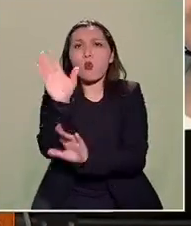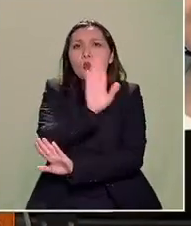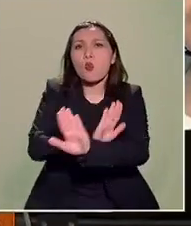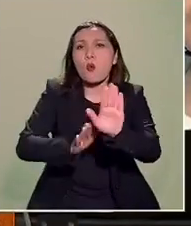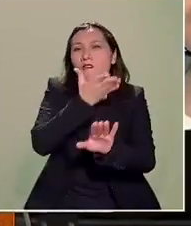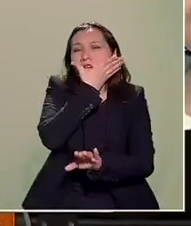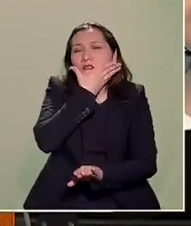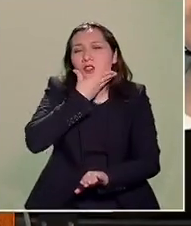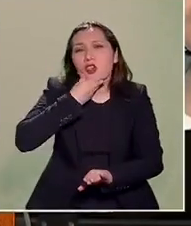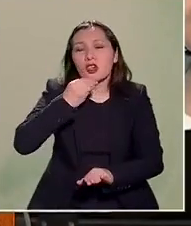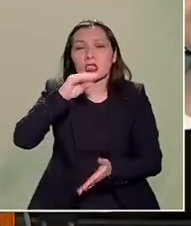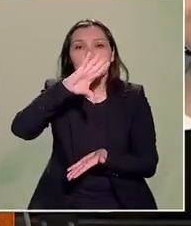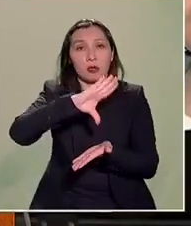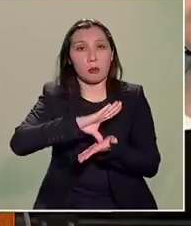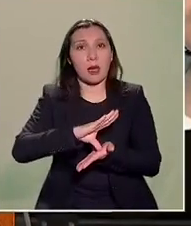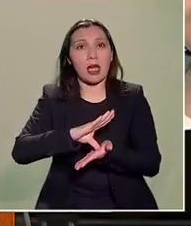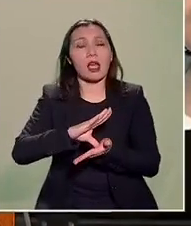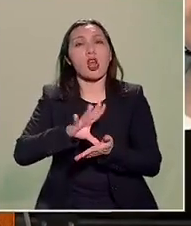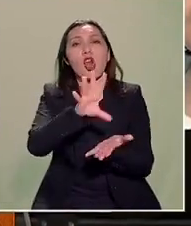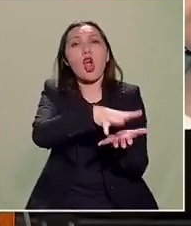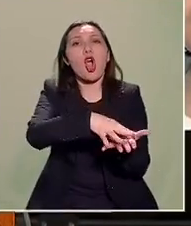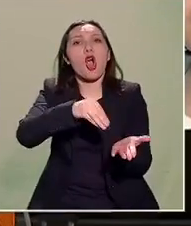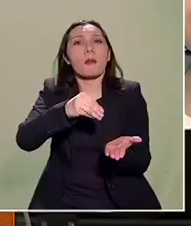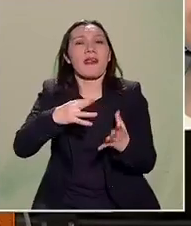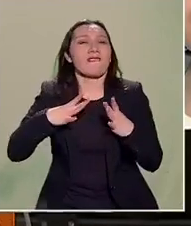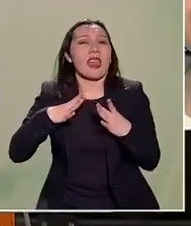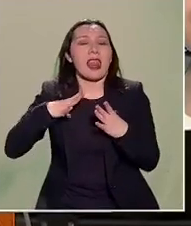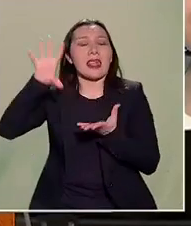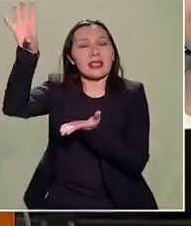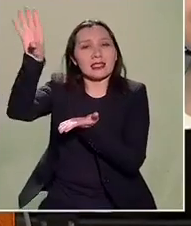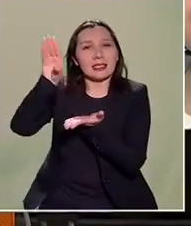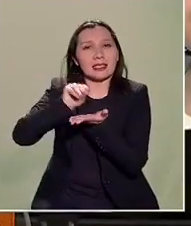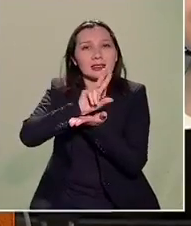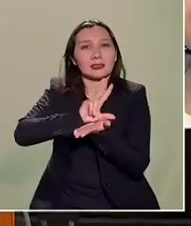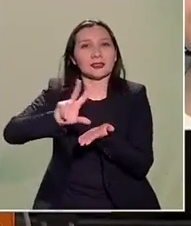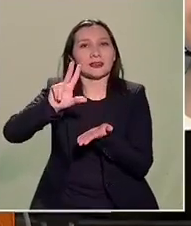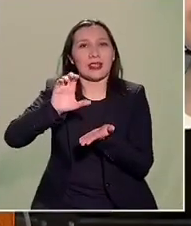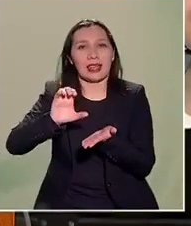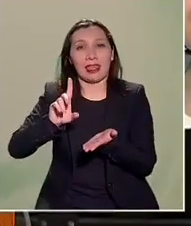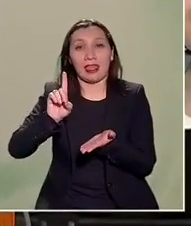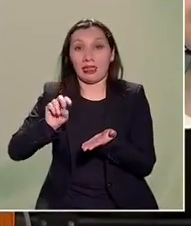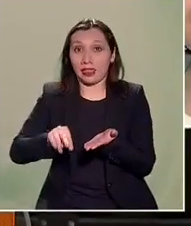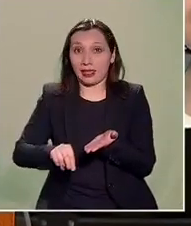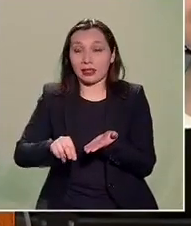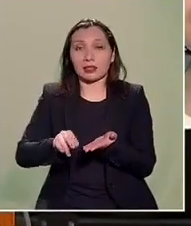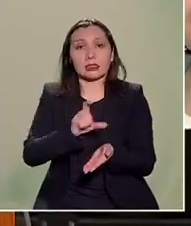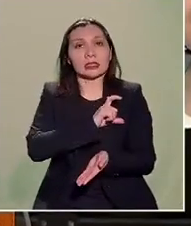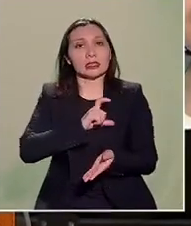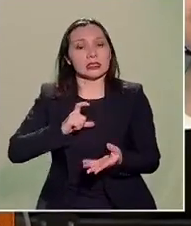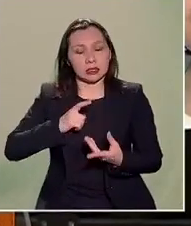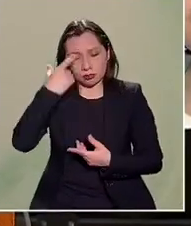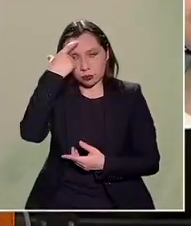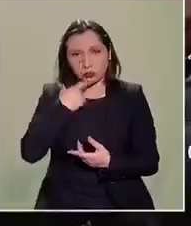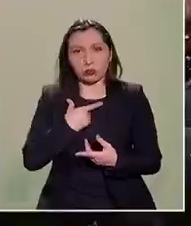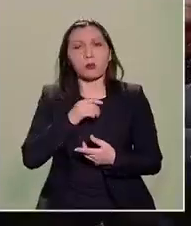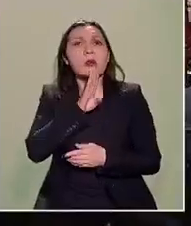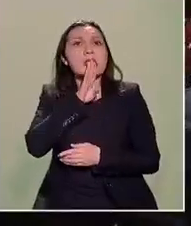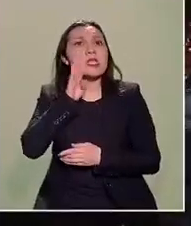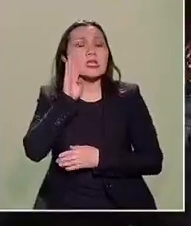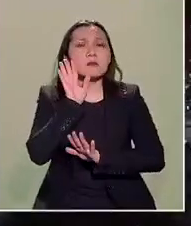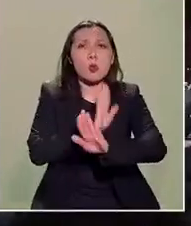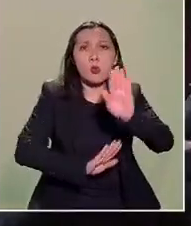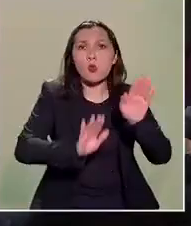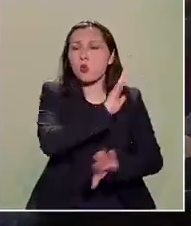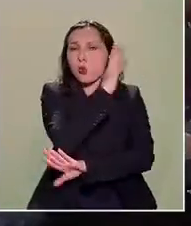nuestro hermoso país que en la copia feliz del edén los cristianos en esencia somos ecológicos